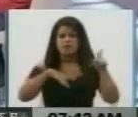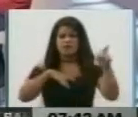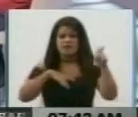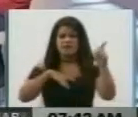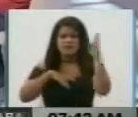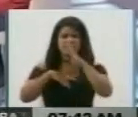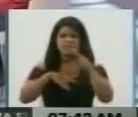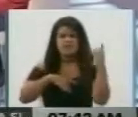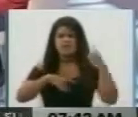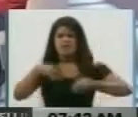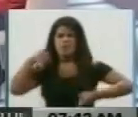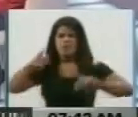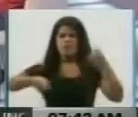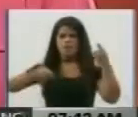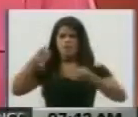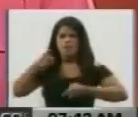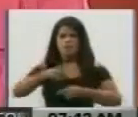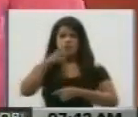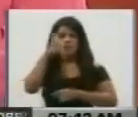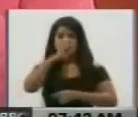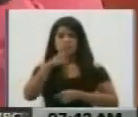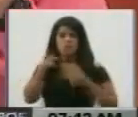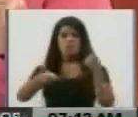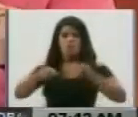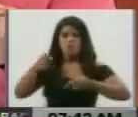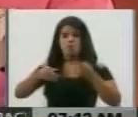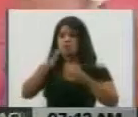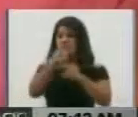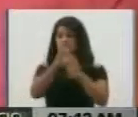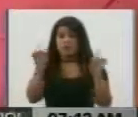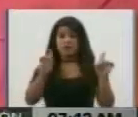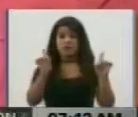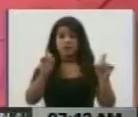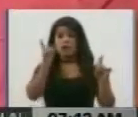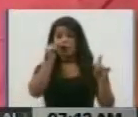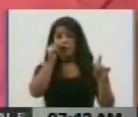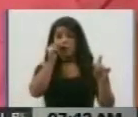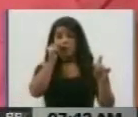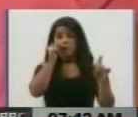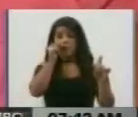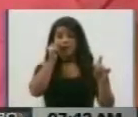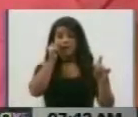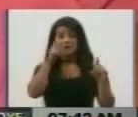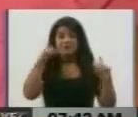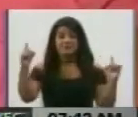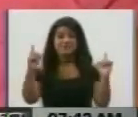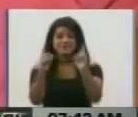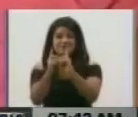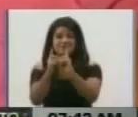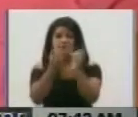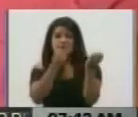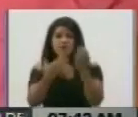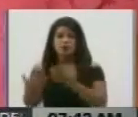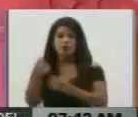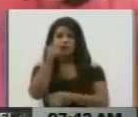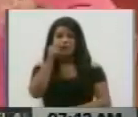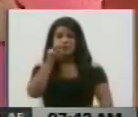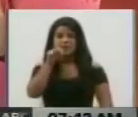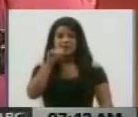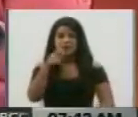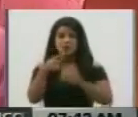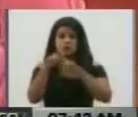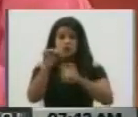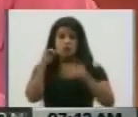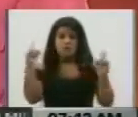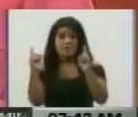Vivían en una dictadura terrible en el Brasil, justamente la del señor ese que fue recibido por Nixon. Pues esa